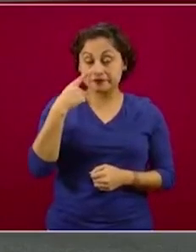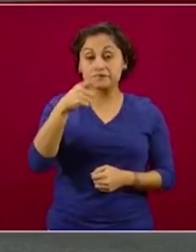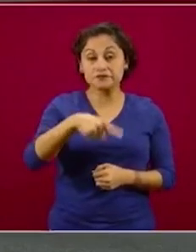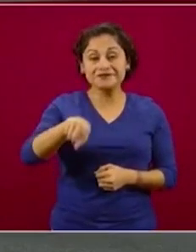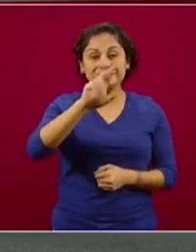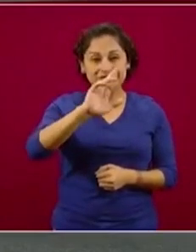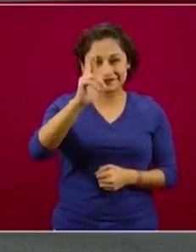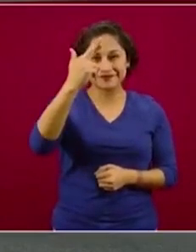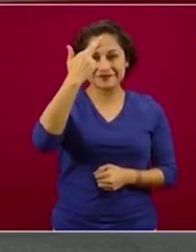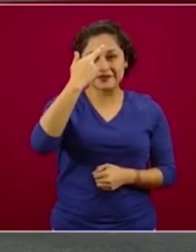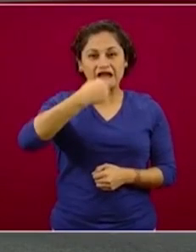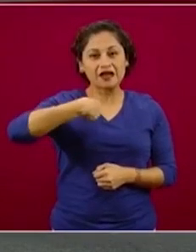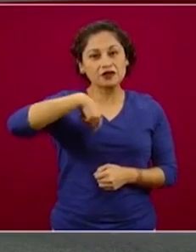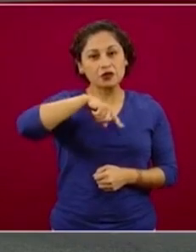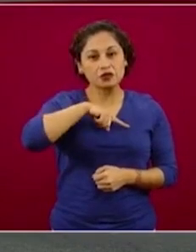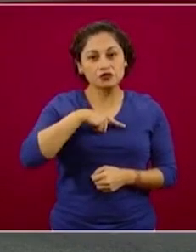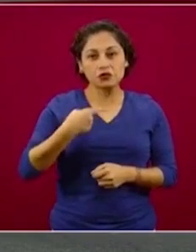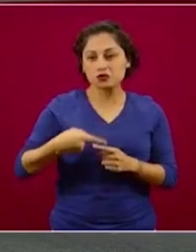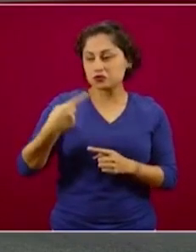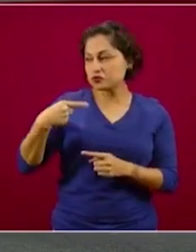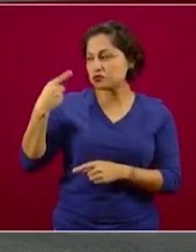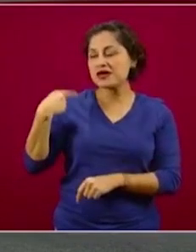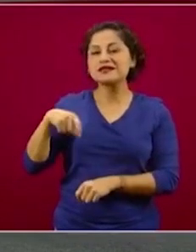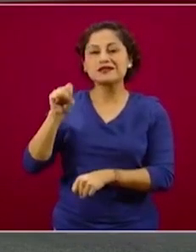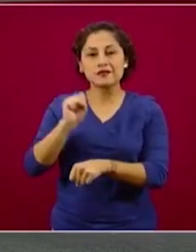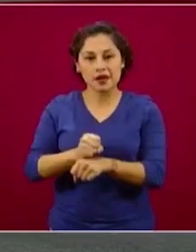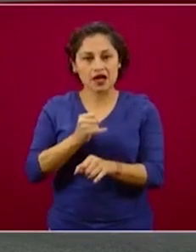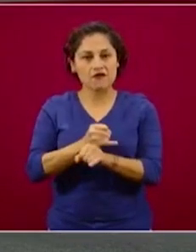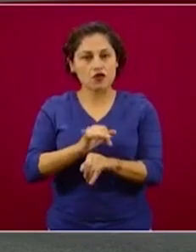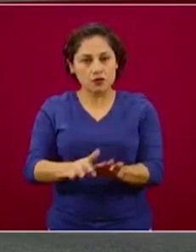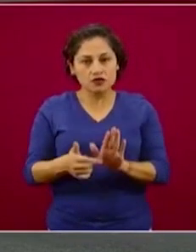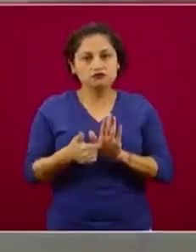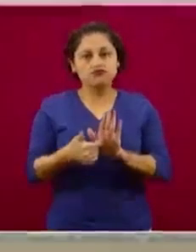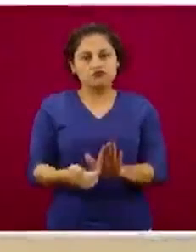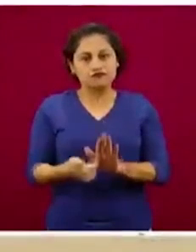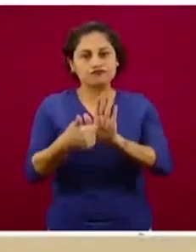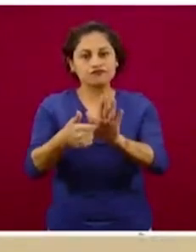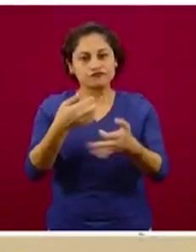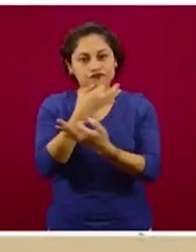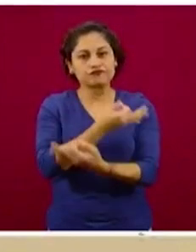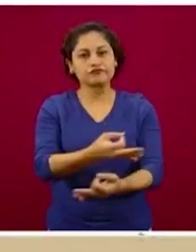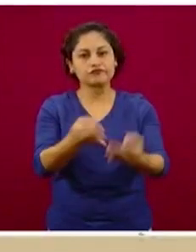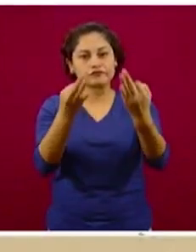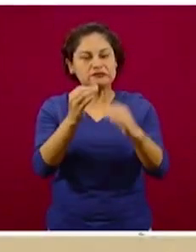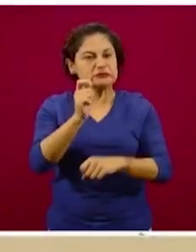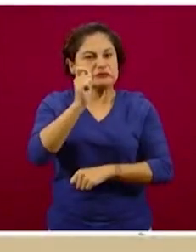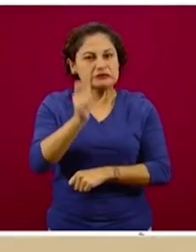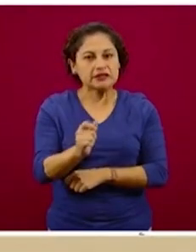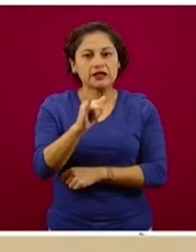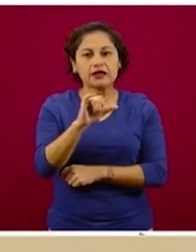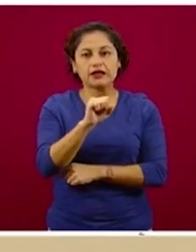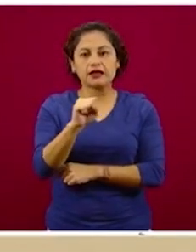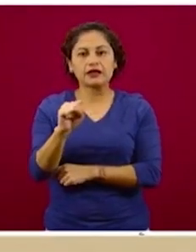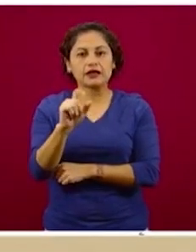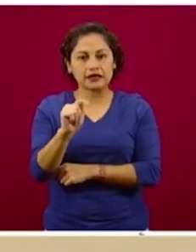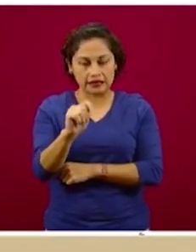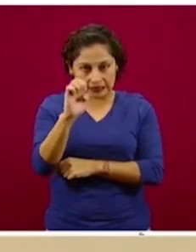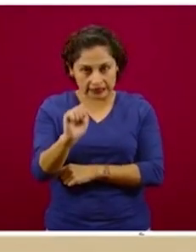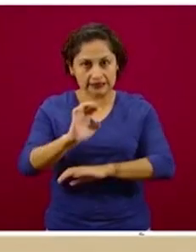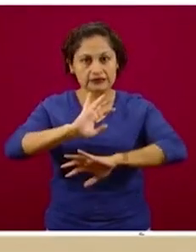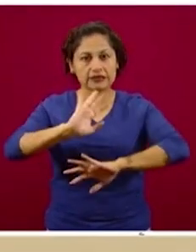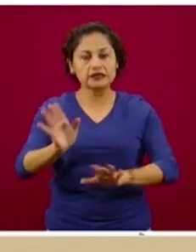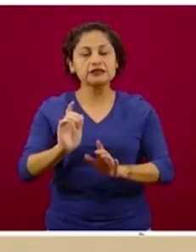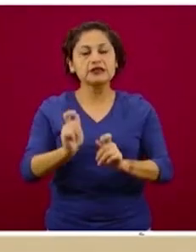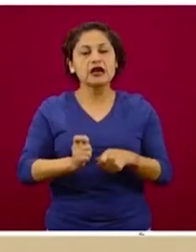hemos venido anunciando a lo largo de las semanas que el ISSSTE puso a disposición del programa de reactivación